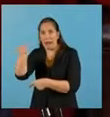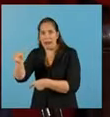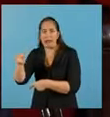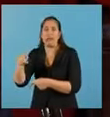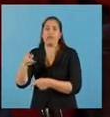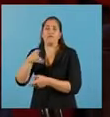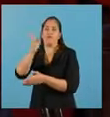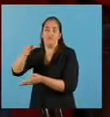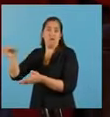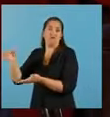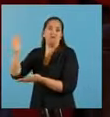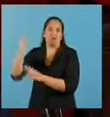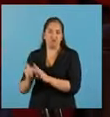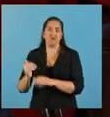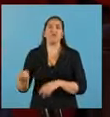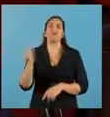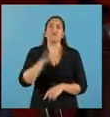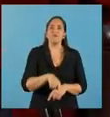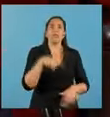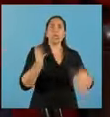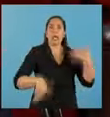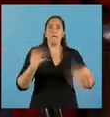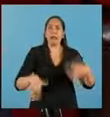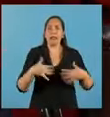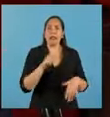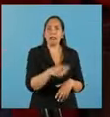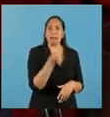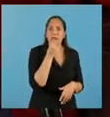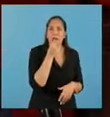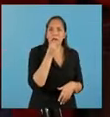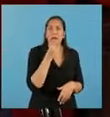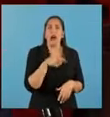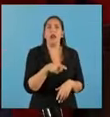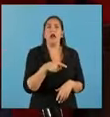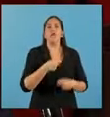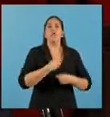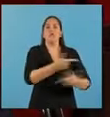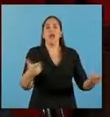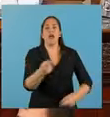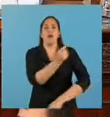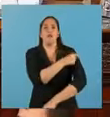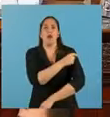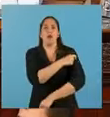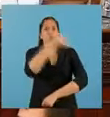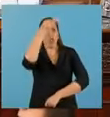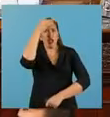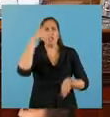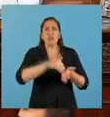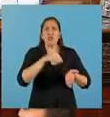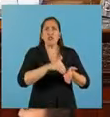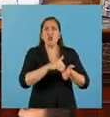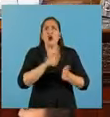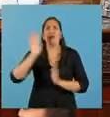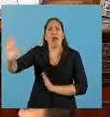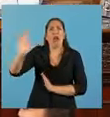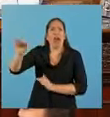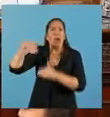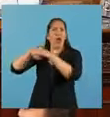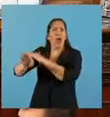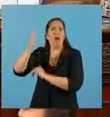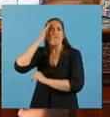sanitaria permitió liberar rápidamente más de 12 millones de vacunas que estaban retenidas desde hacía meses en la